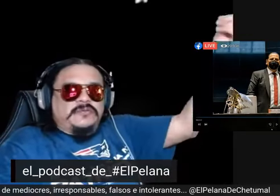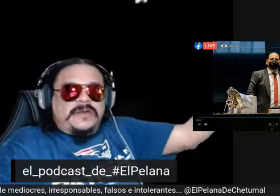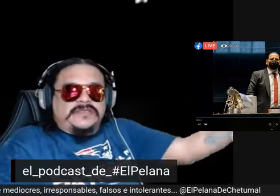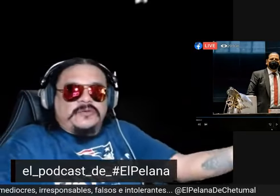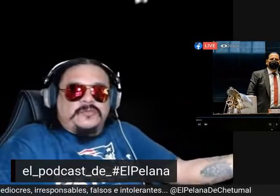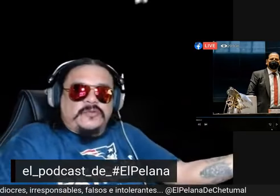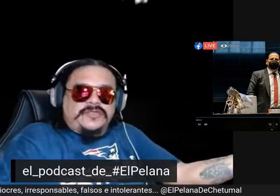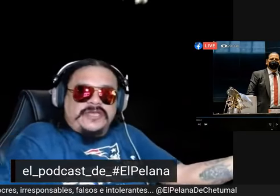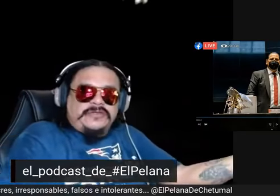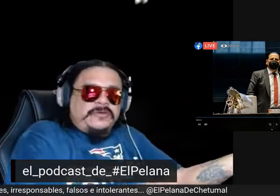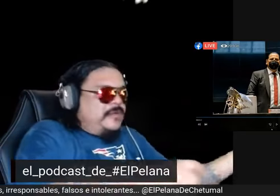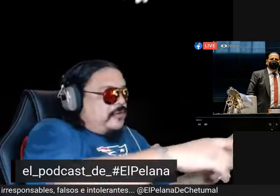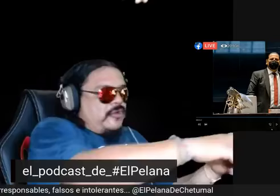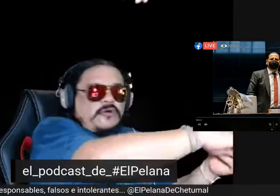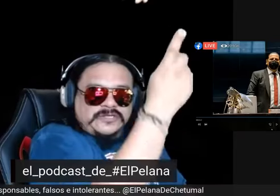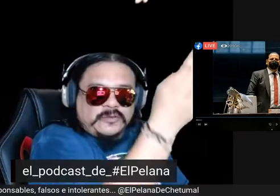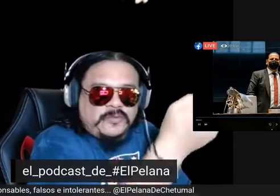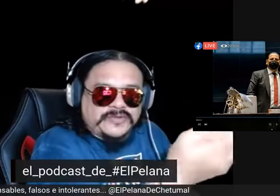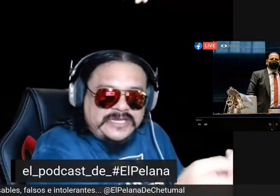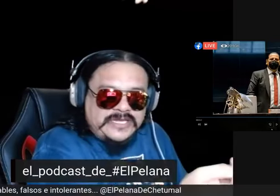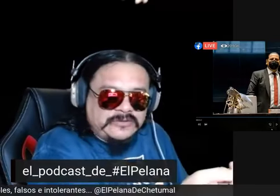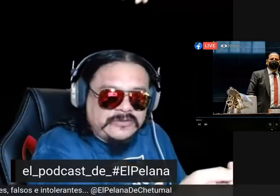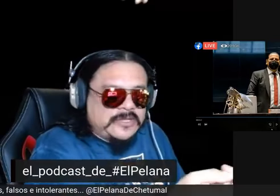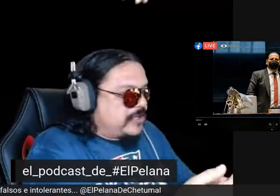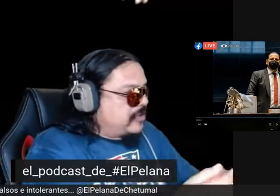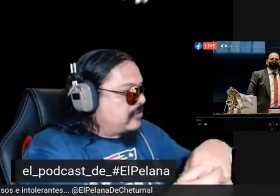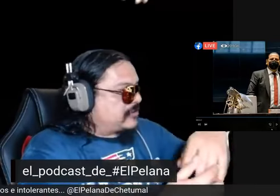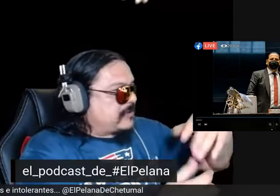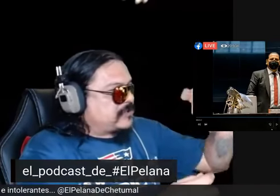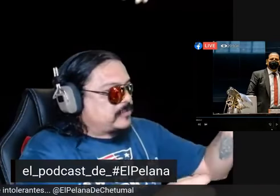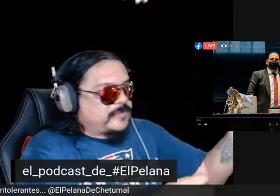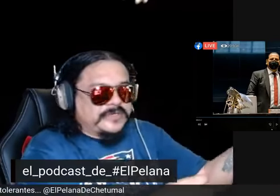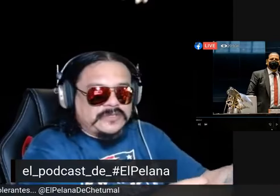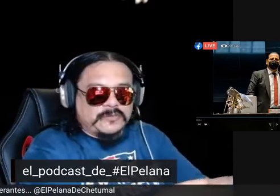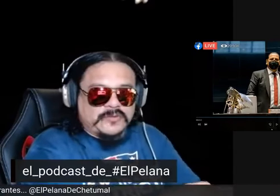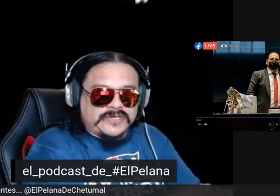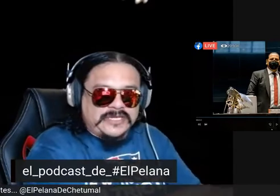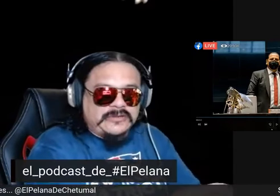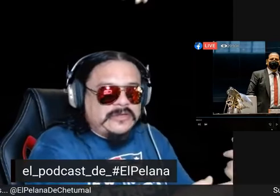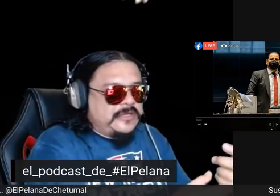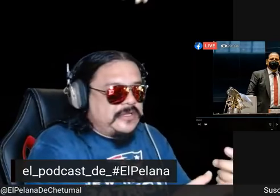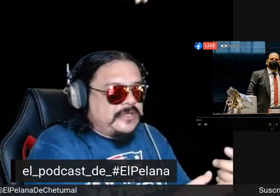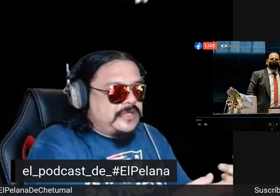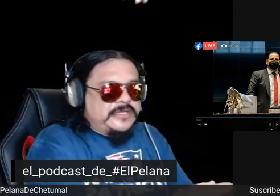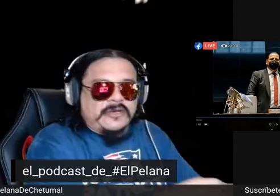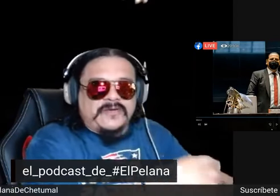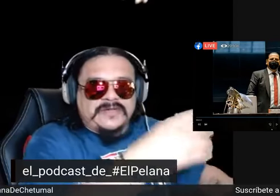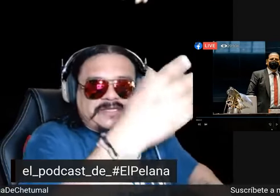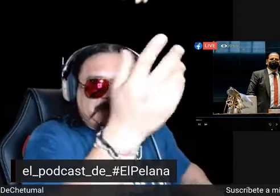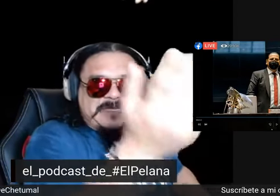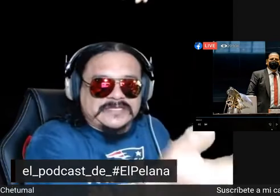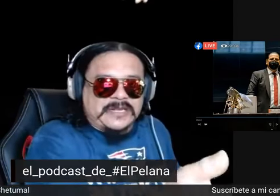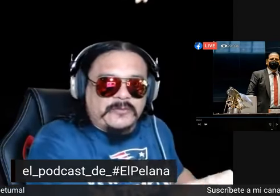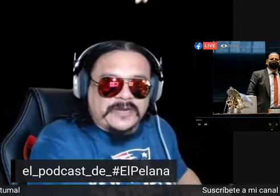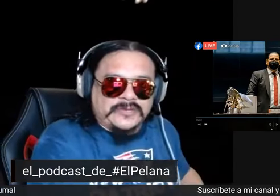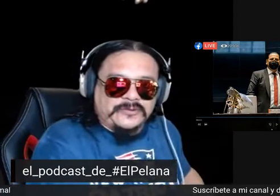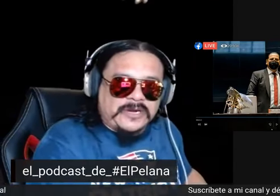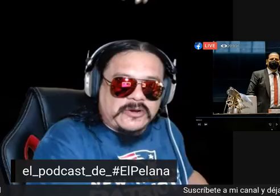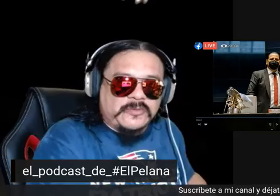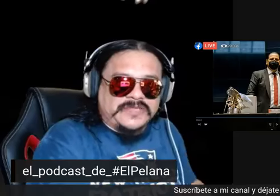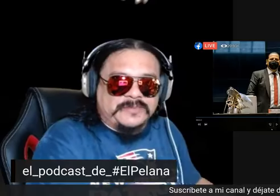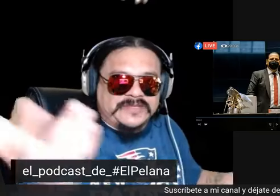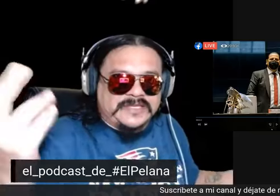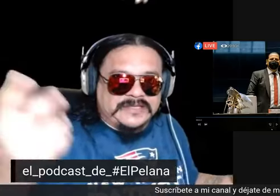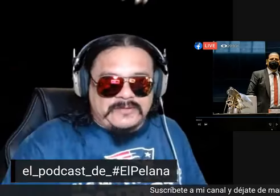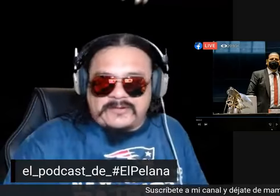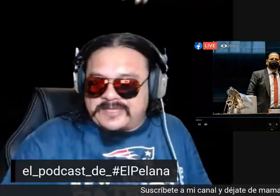partido podrido, luego brincas a otro partido podrido y luego te vas a otro partido podrido y ahora falta que vayas a la gubernatura como